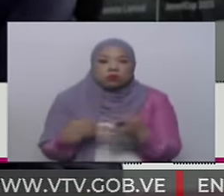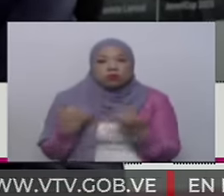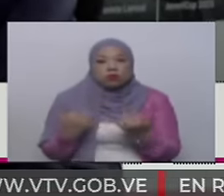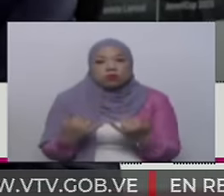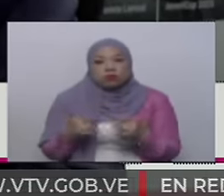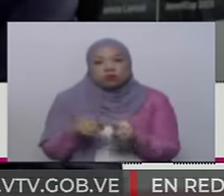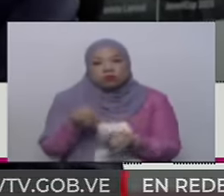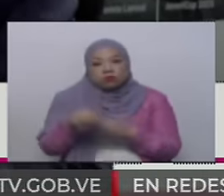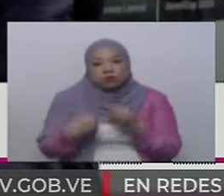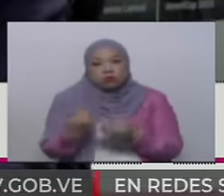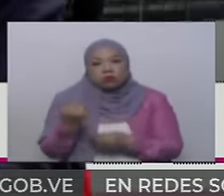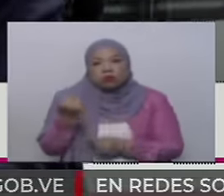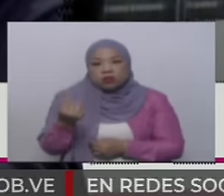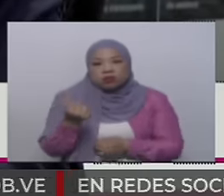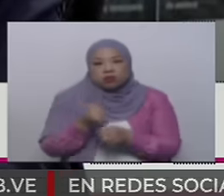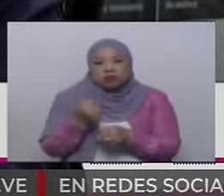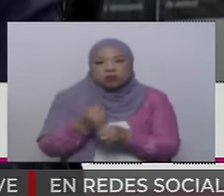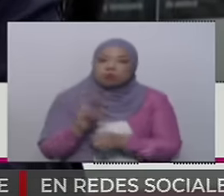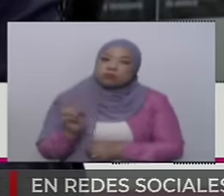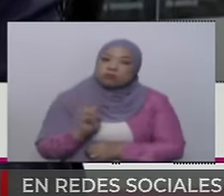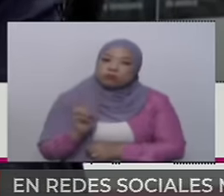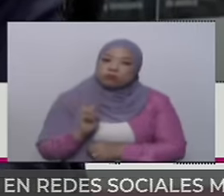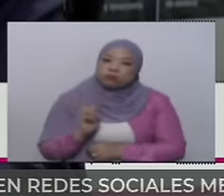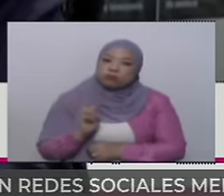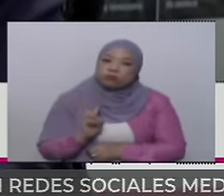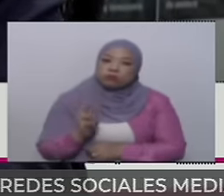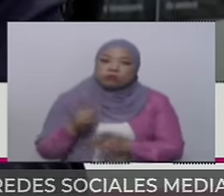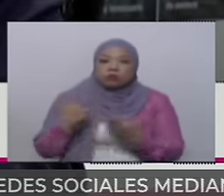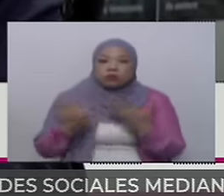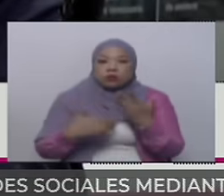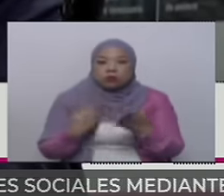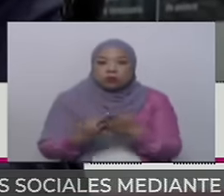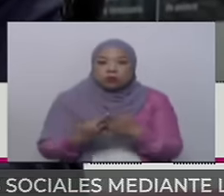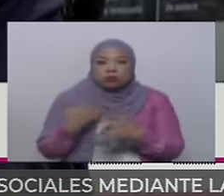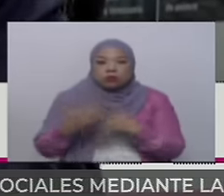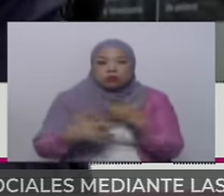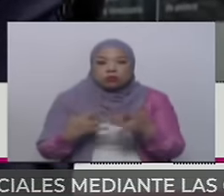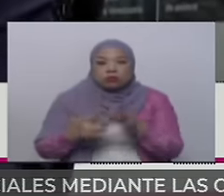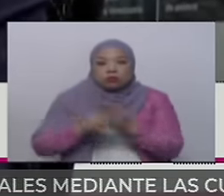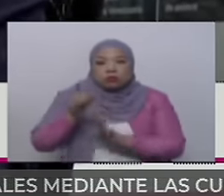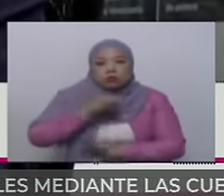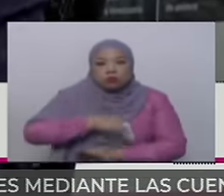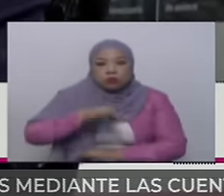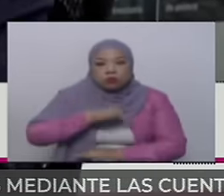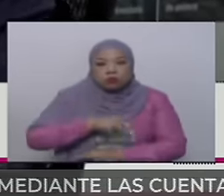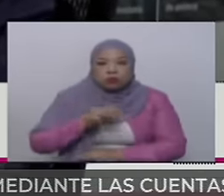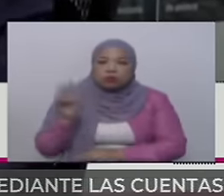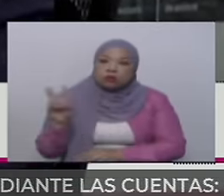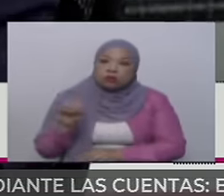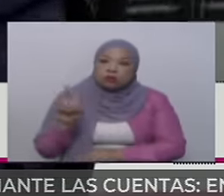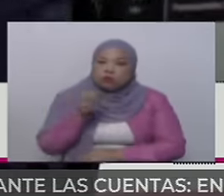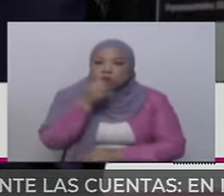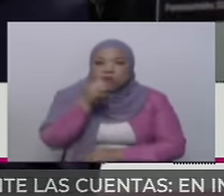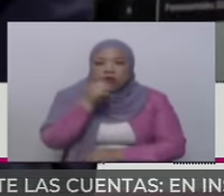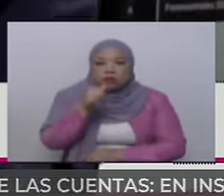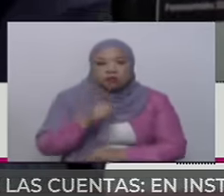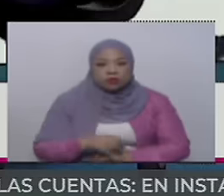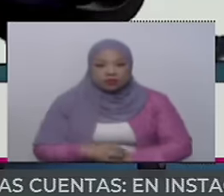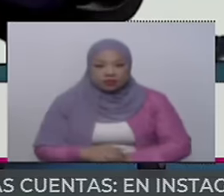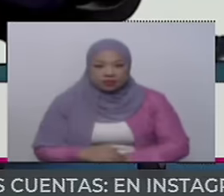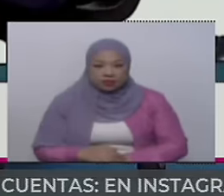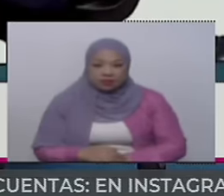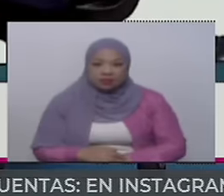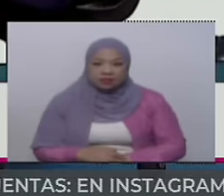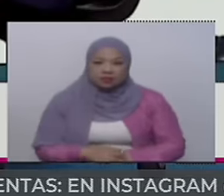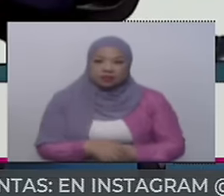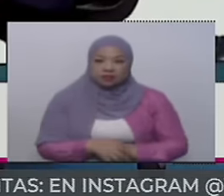como es, invertirlo para el beneficio de la infraestructura y del desarrollo social del país. Buenas noticias son. Muy bien.